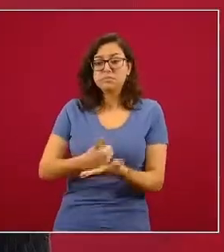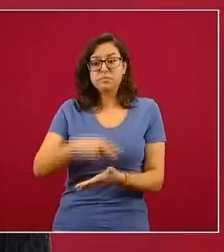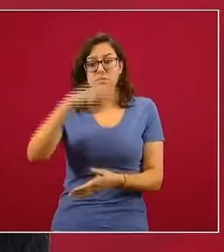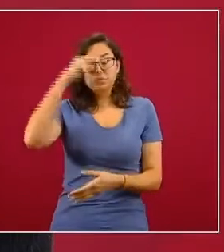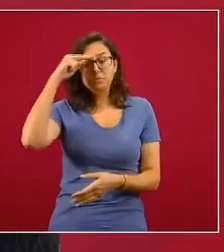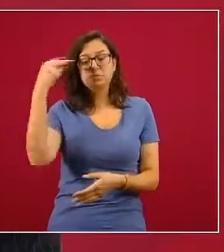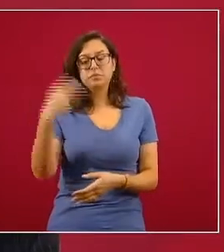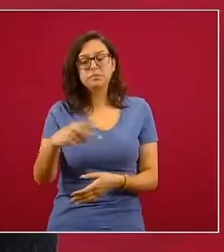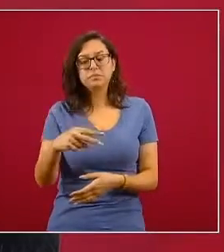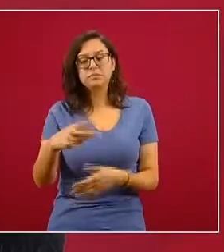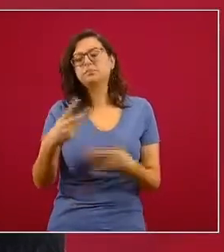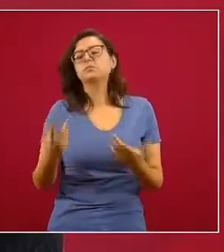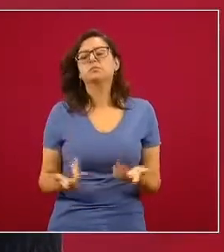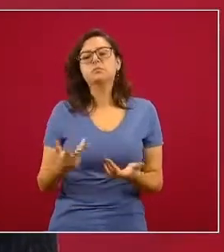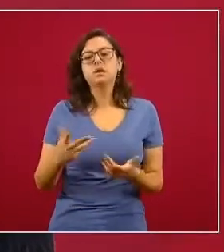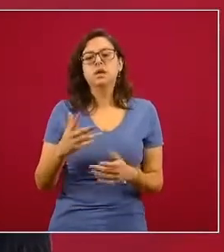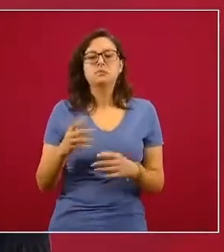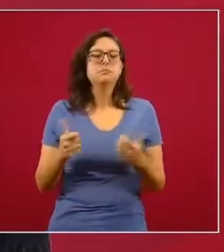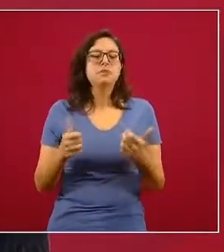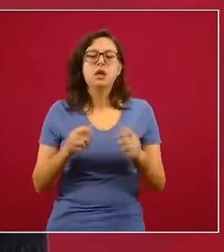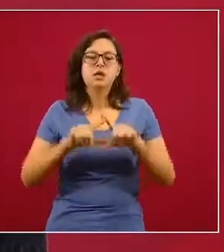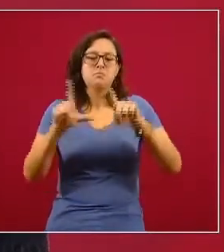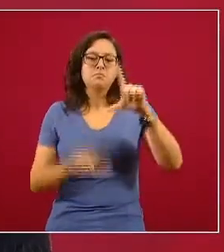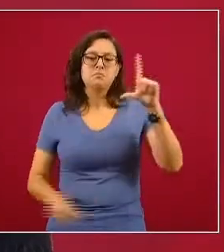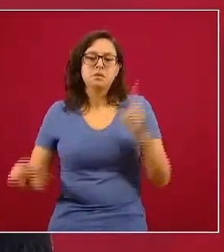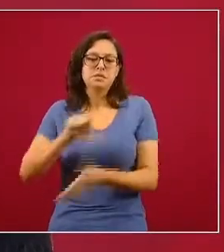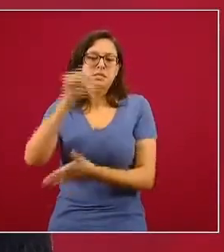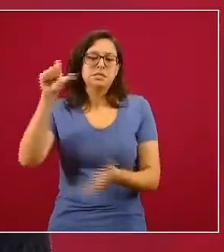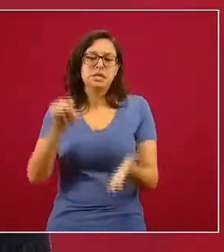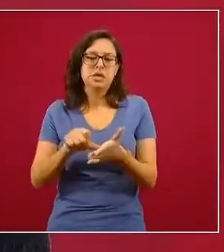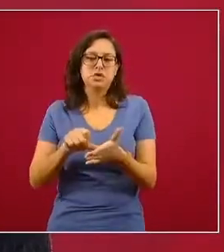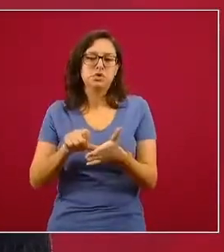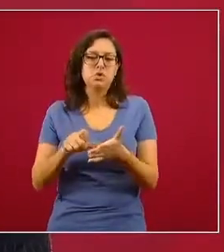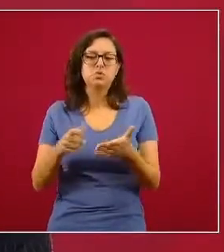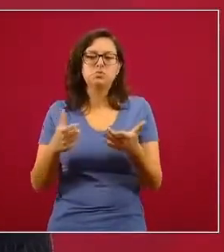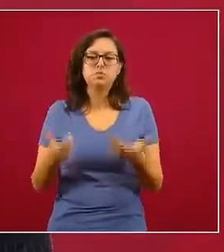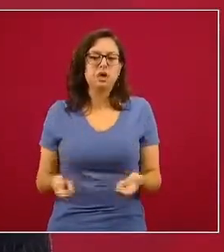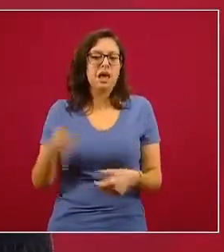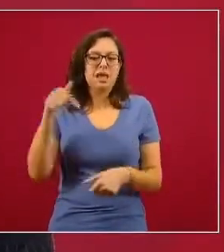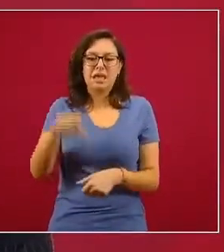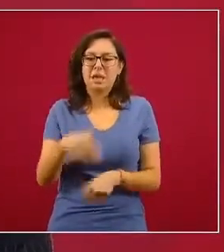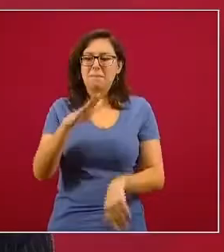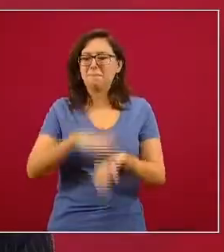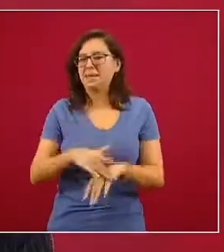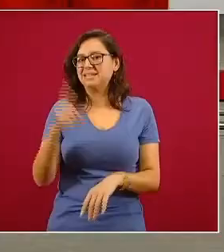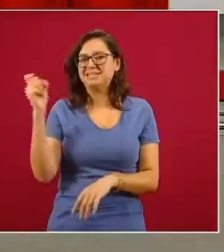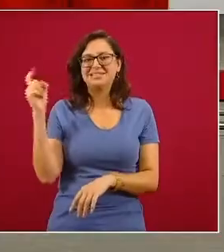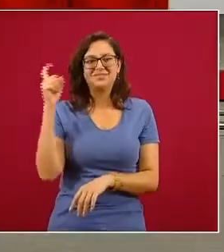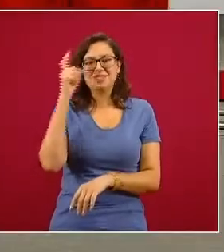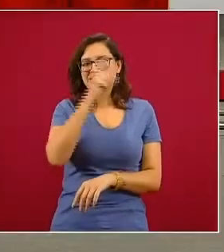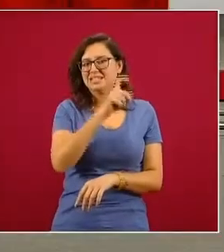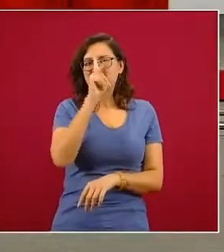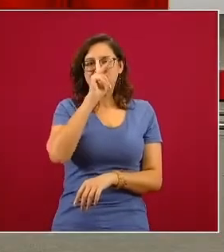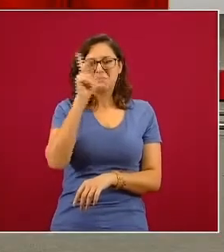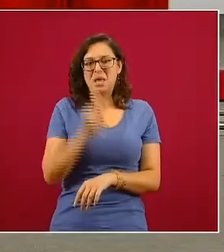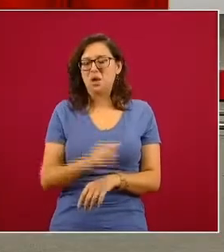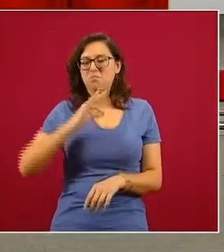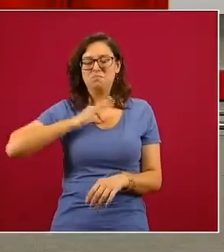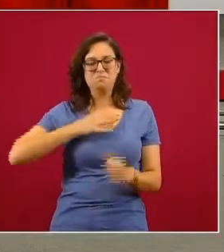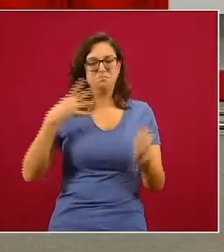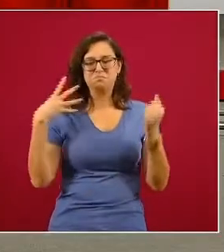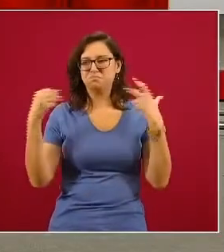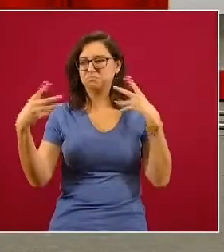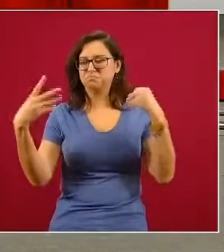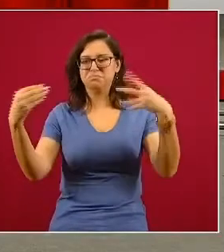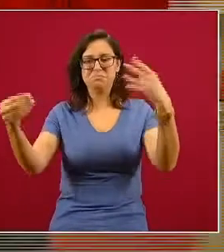La Ciudad de México y en general la zona metropolitana del Valle de México tiene la más compleja situación epidemiológica del